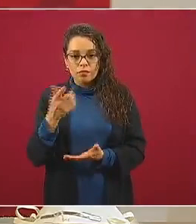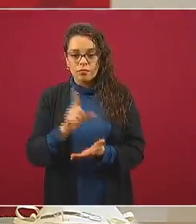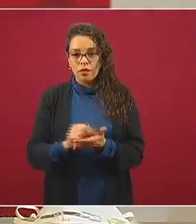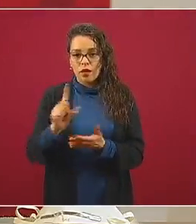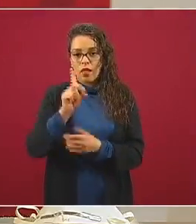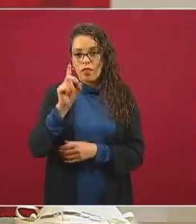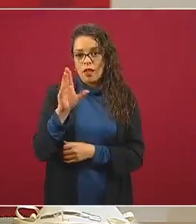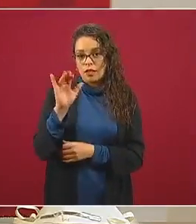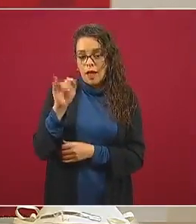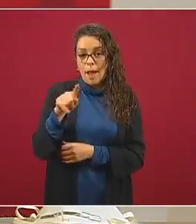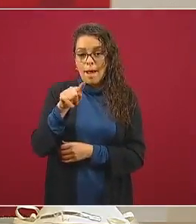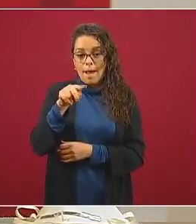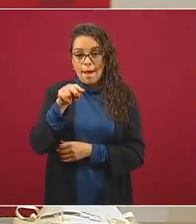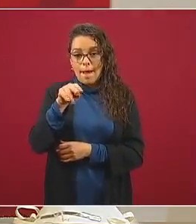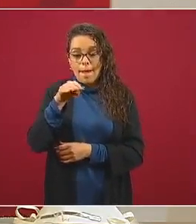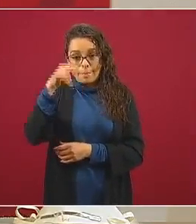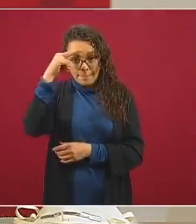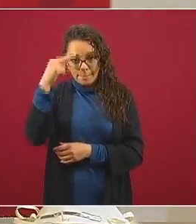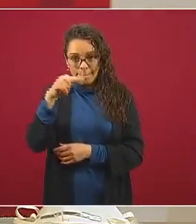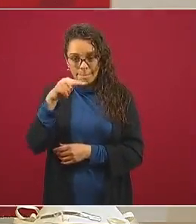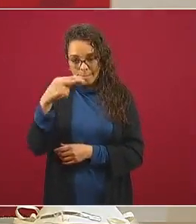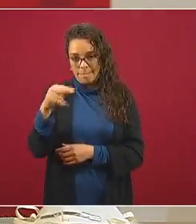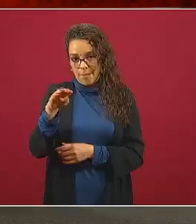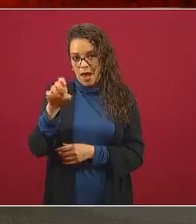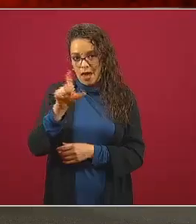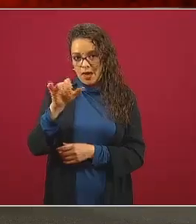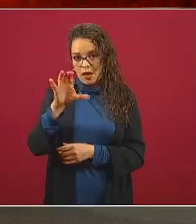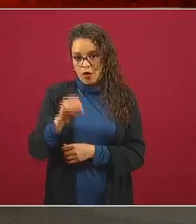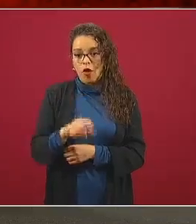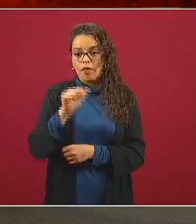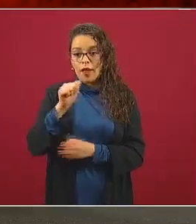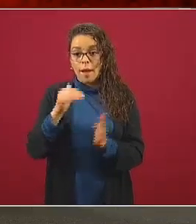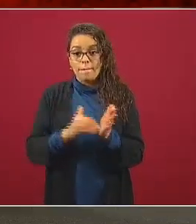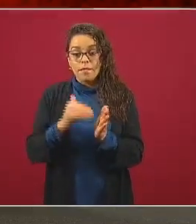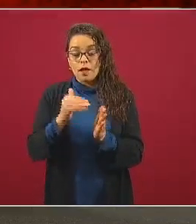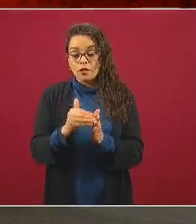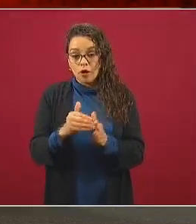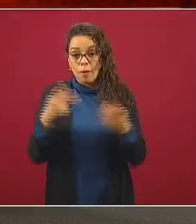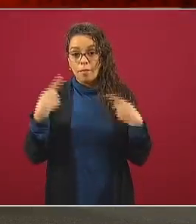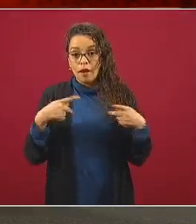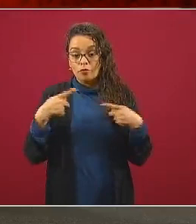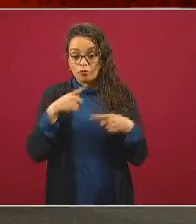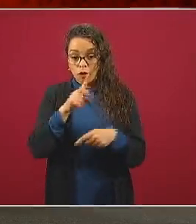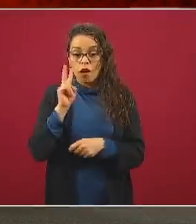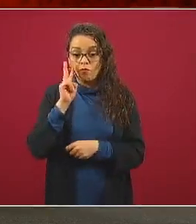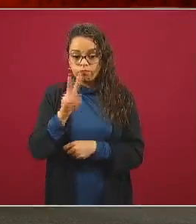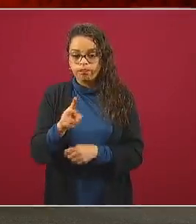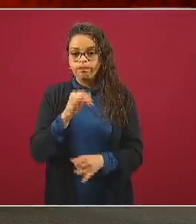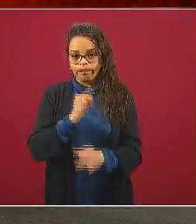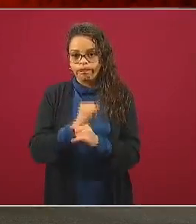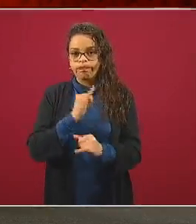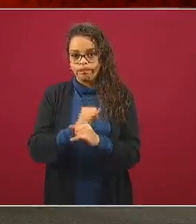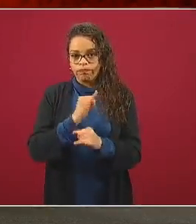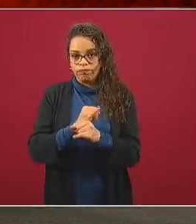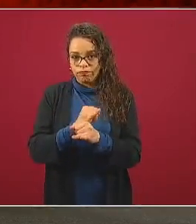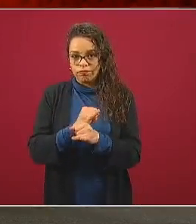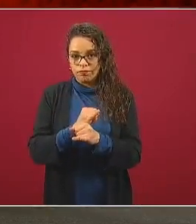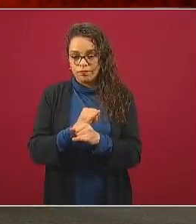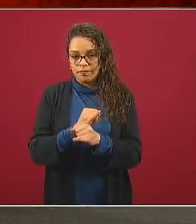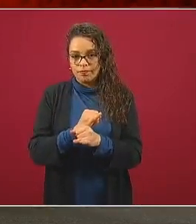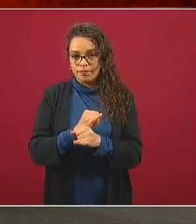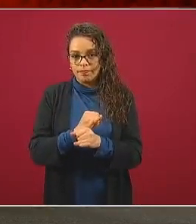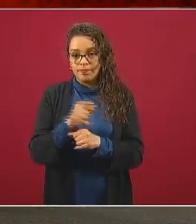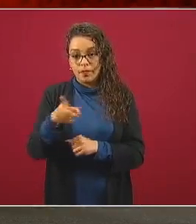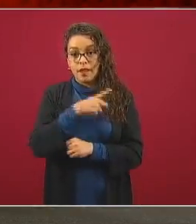en donde es visitada por más de 6 millones de personas, y que les recuerdo que